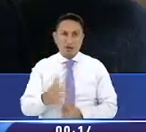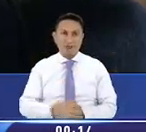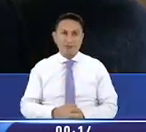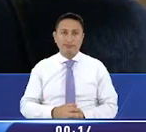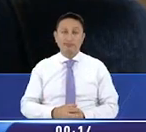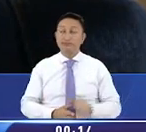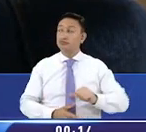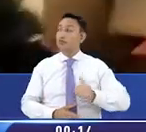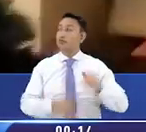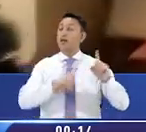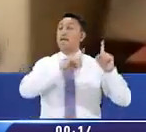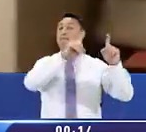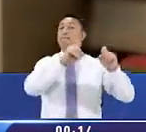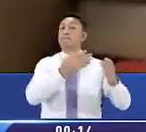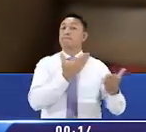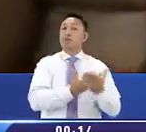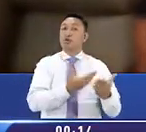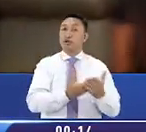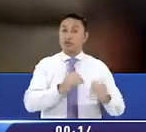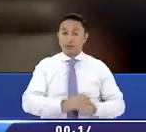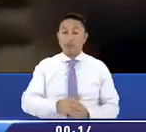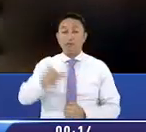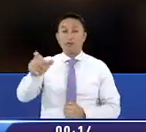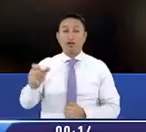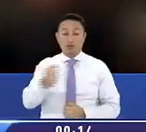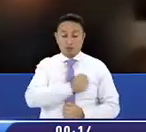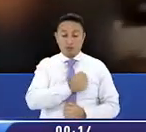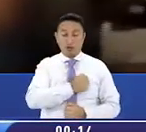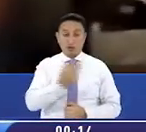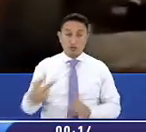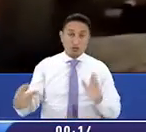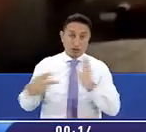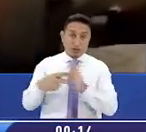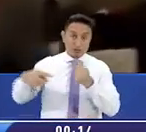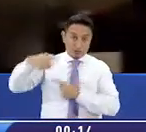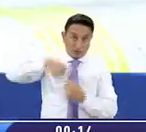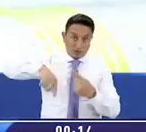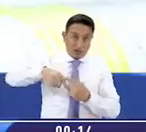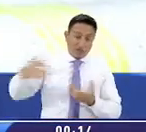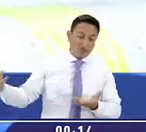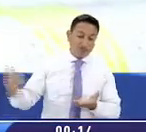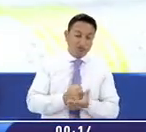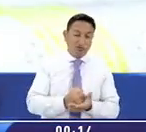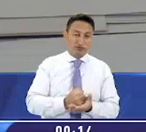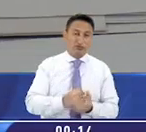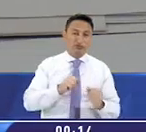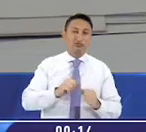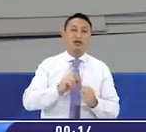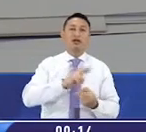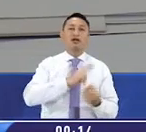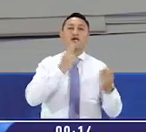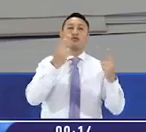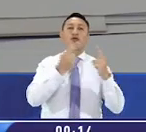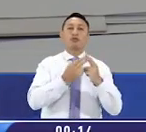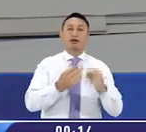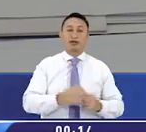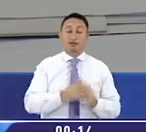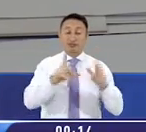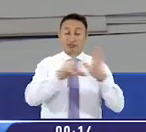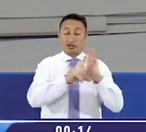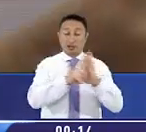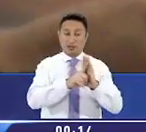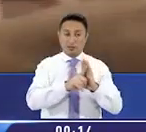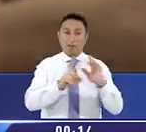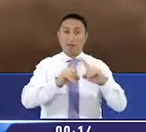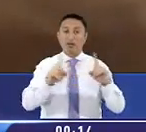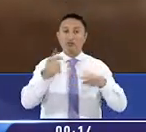de las preguntas proponía que se despoje a los delincuentes de activos de origen ilícito a través de una reforma a la ley de extinción de dominio. Sin